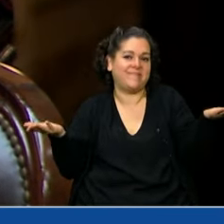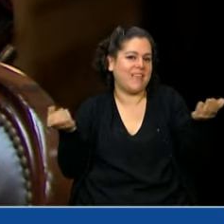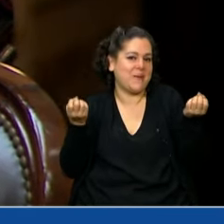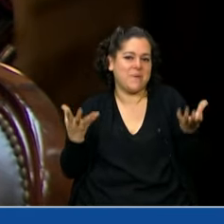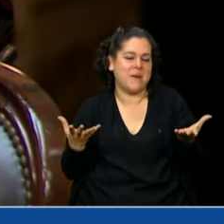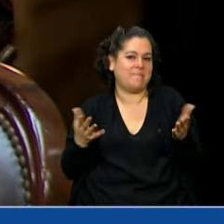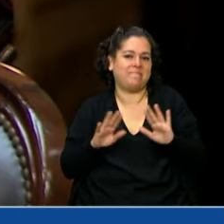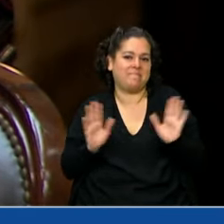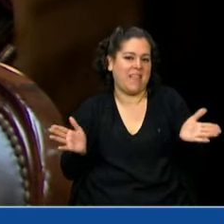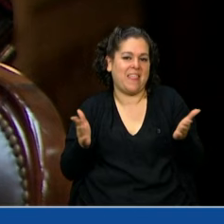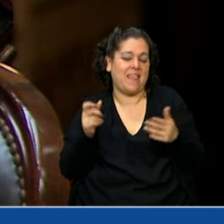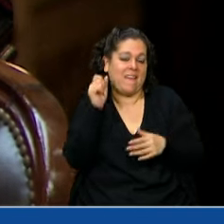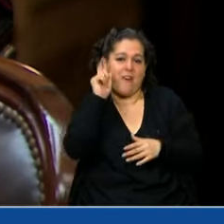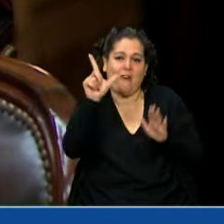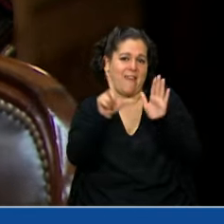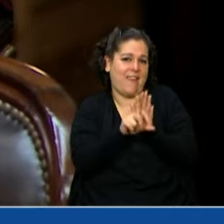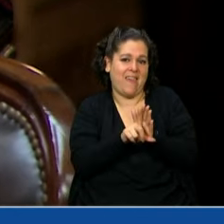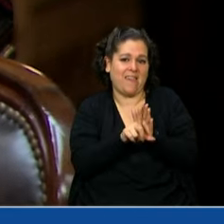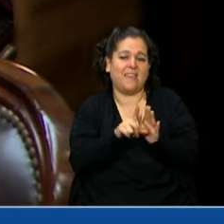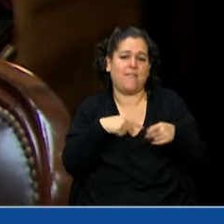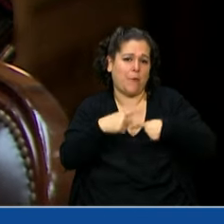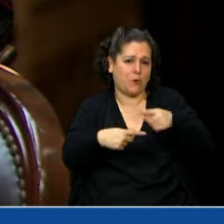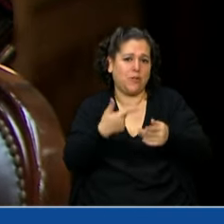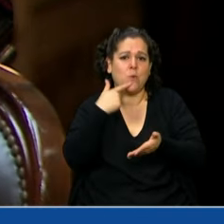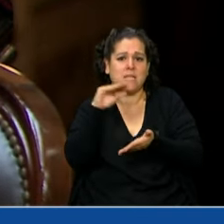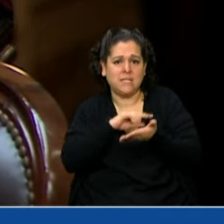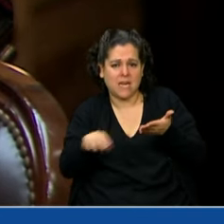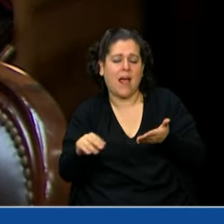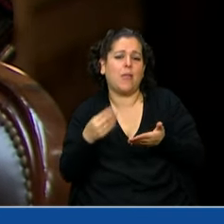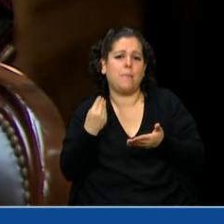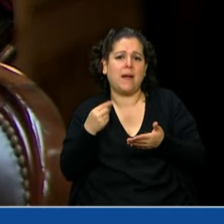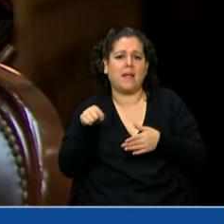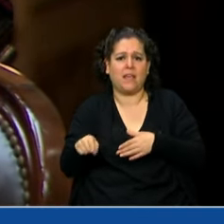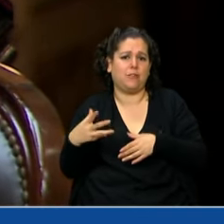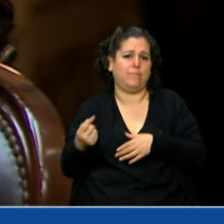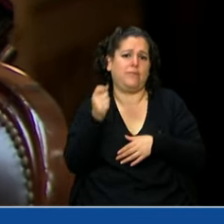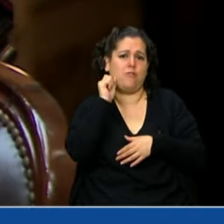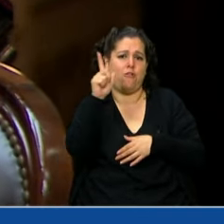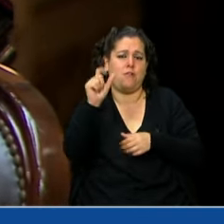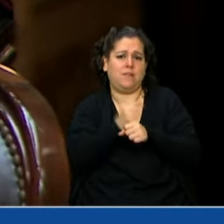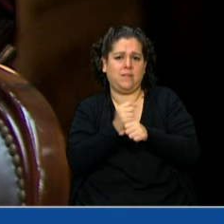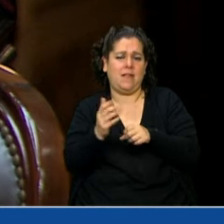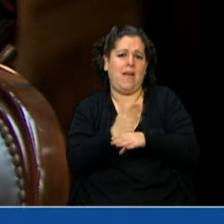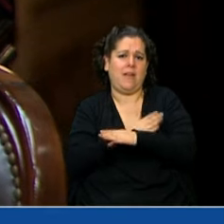bueno vamos vamos por la ley vamos a seguir en el senado para que esto tenga la sanción